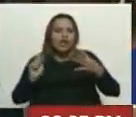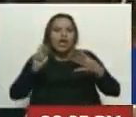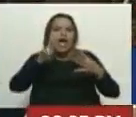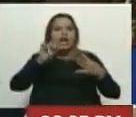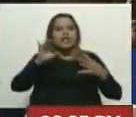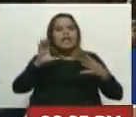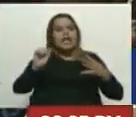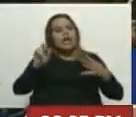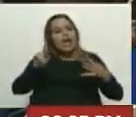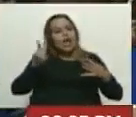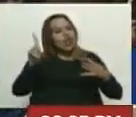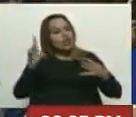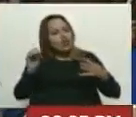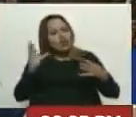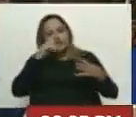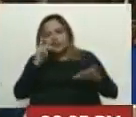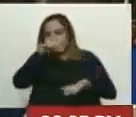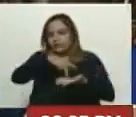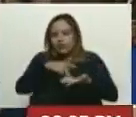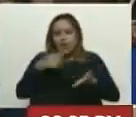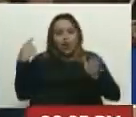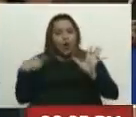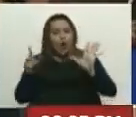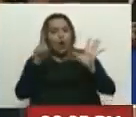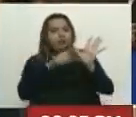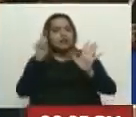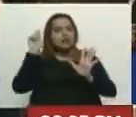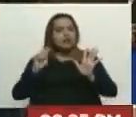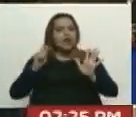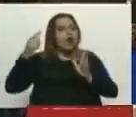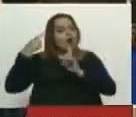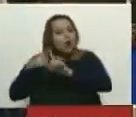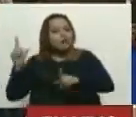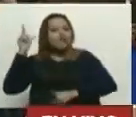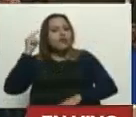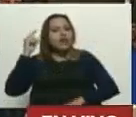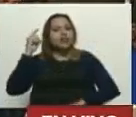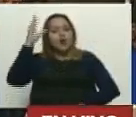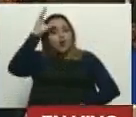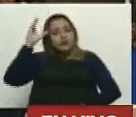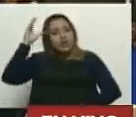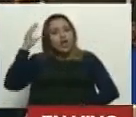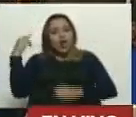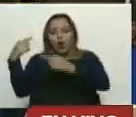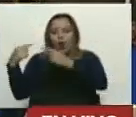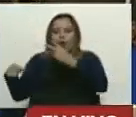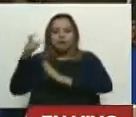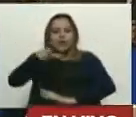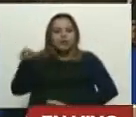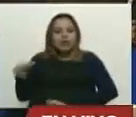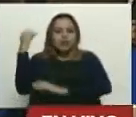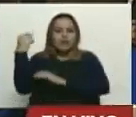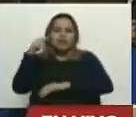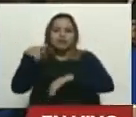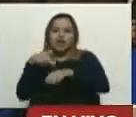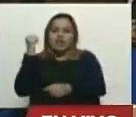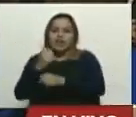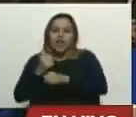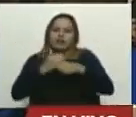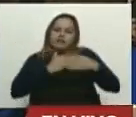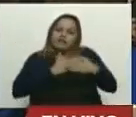Rodolfo, a la concejal Ariana y a todas las personas del Parlamento que nos han abierto las puertas y el